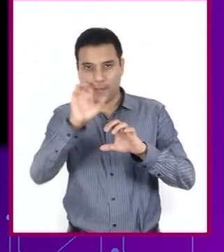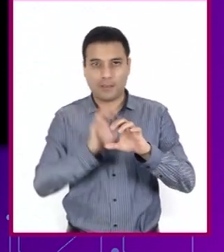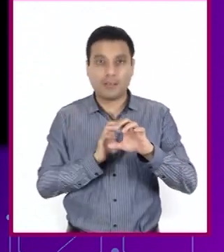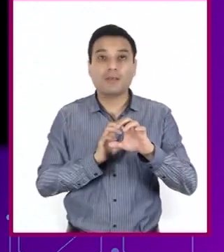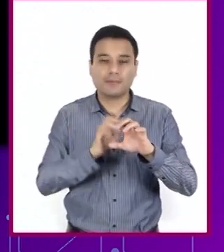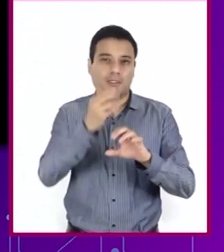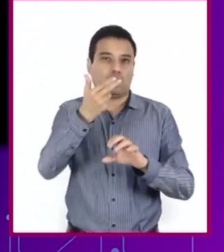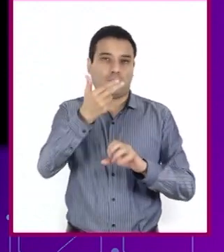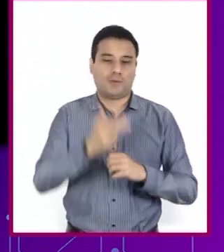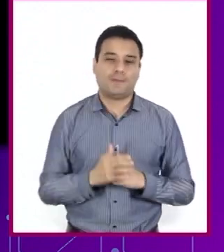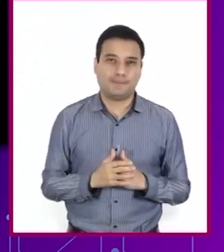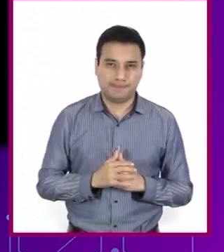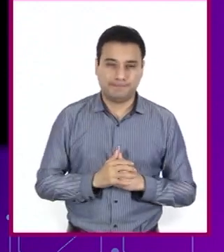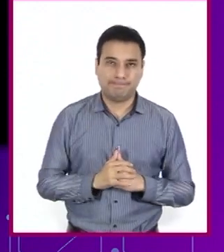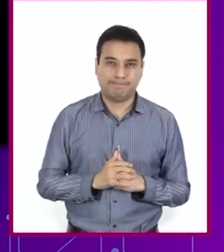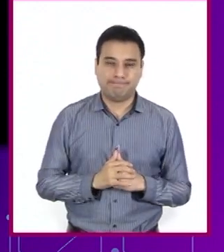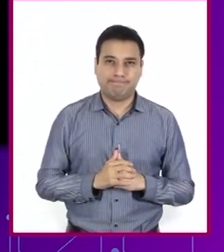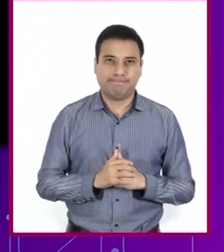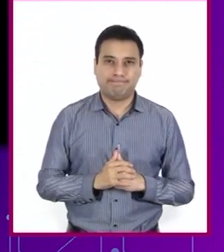hidrógeno.